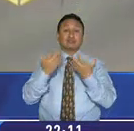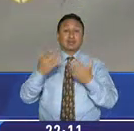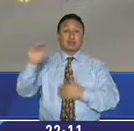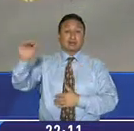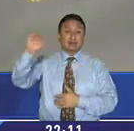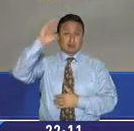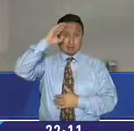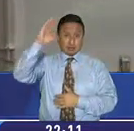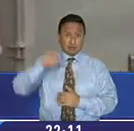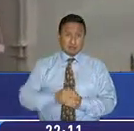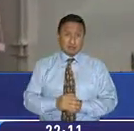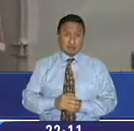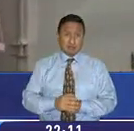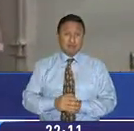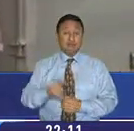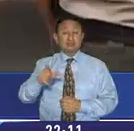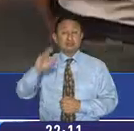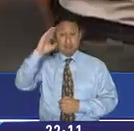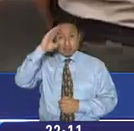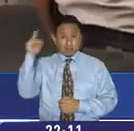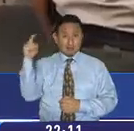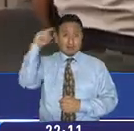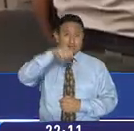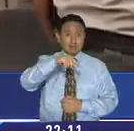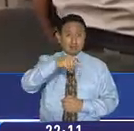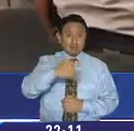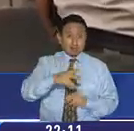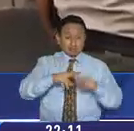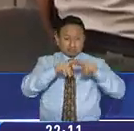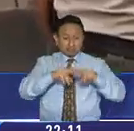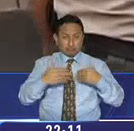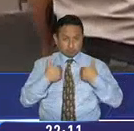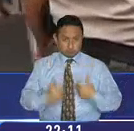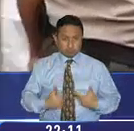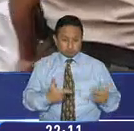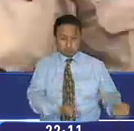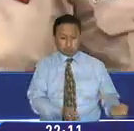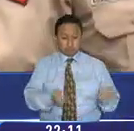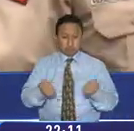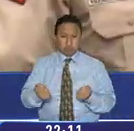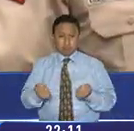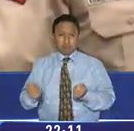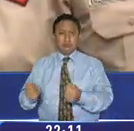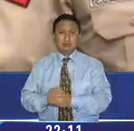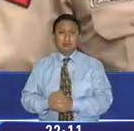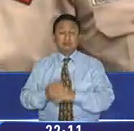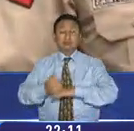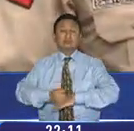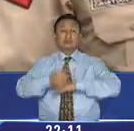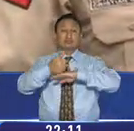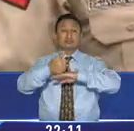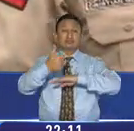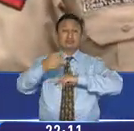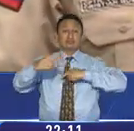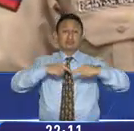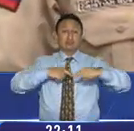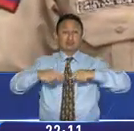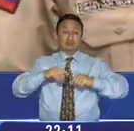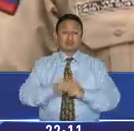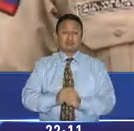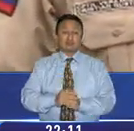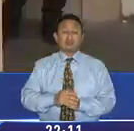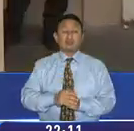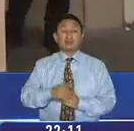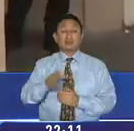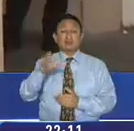fue personal de criminalística quien llegó e hizo el levantamiento del cadáver. El coronel Héctor Zambrano, jefe de operaciones del distrito 9 de octubre,